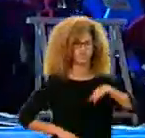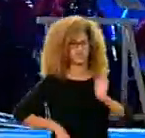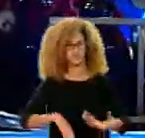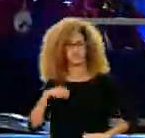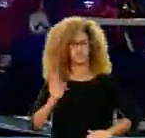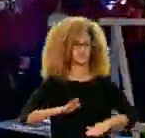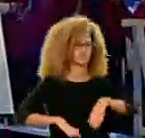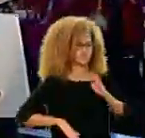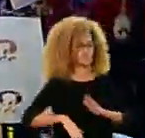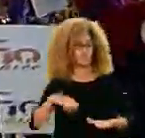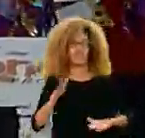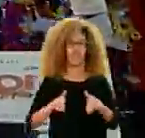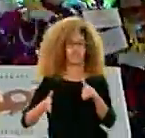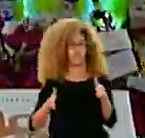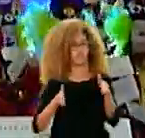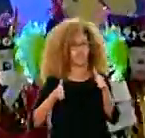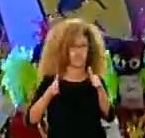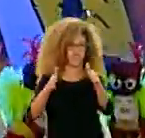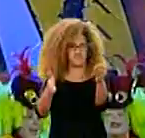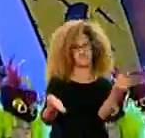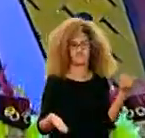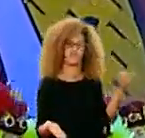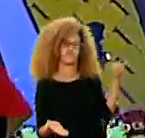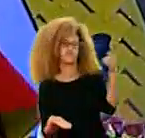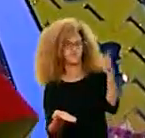La carretera vuelve otra vez.